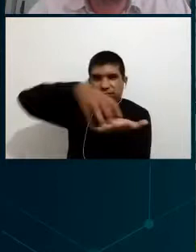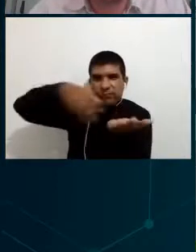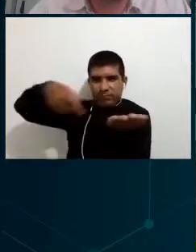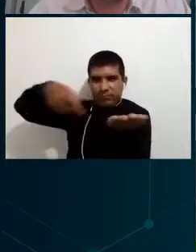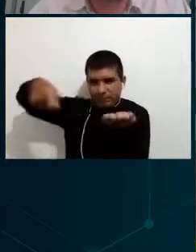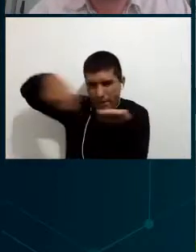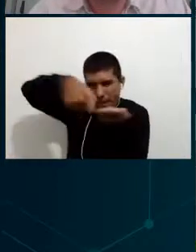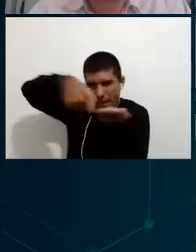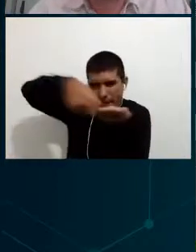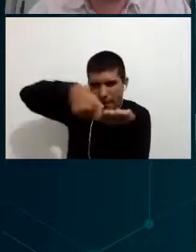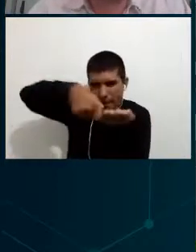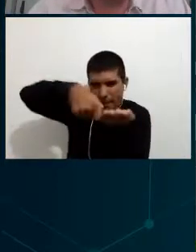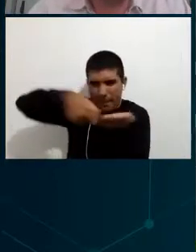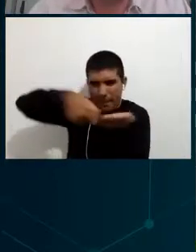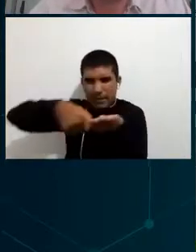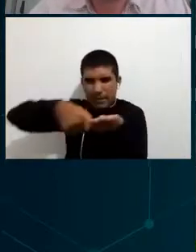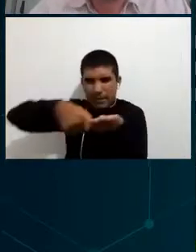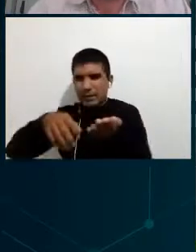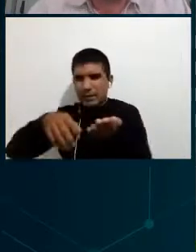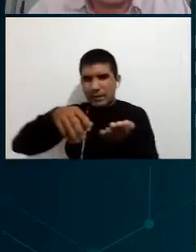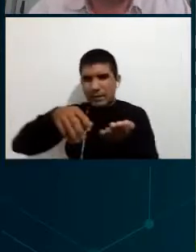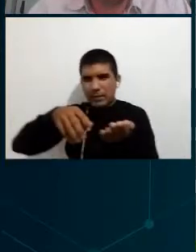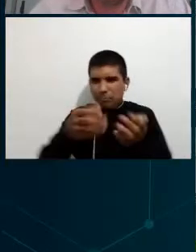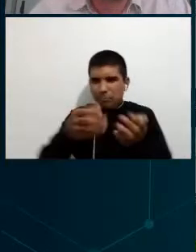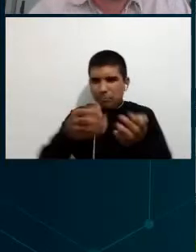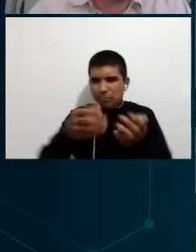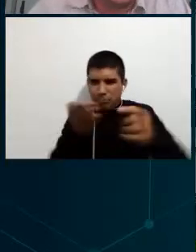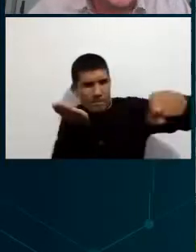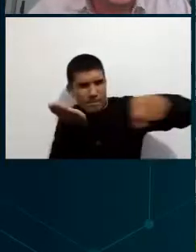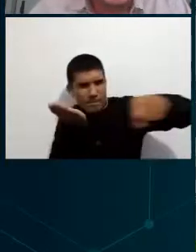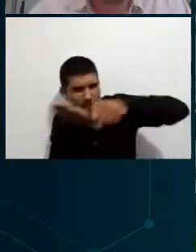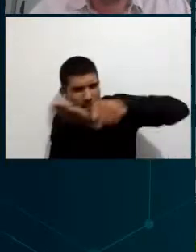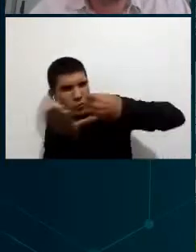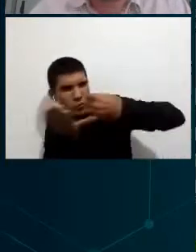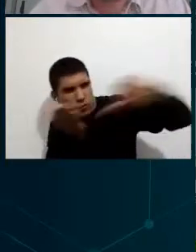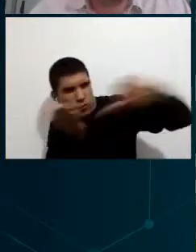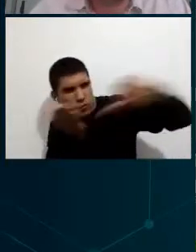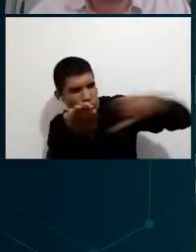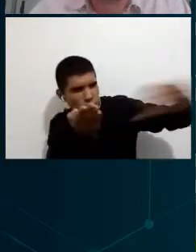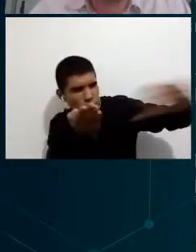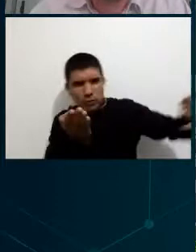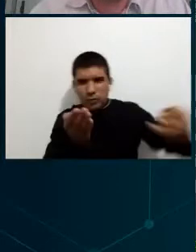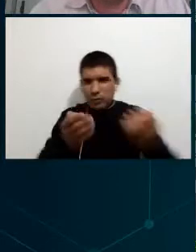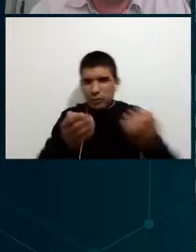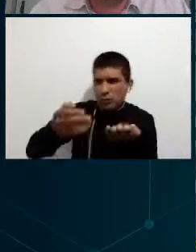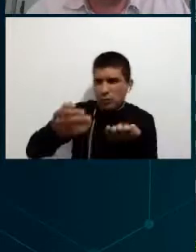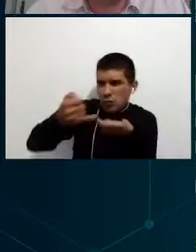garantiza una operación confiable y estable del canal y de la protección.